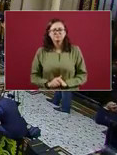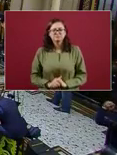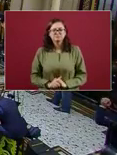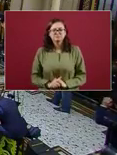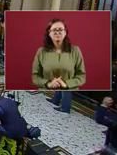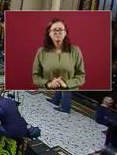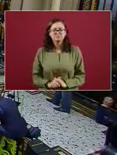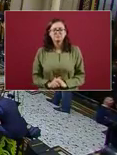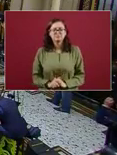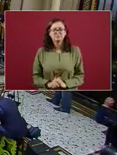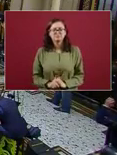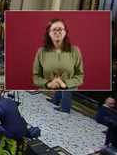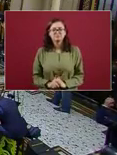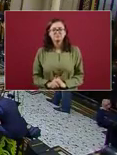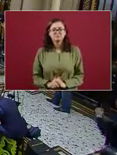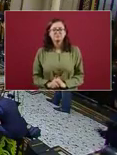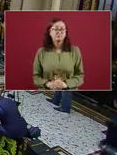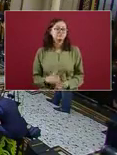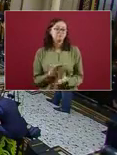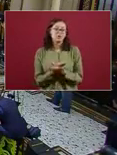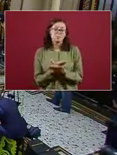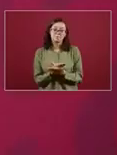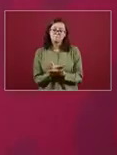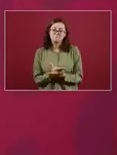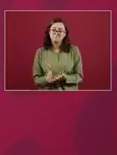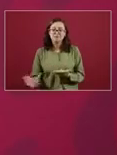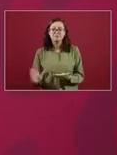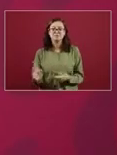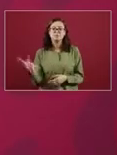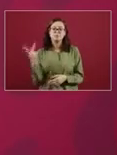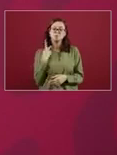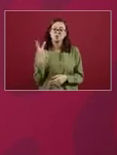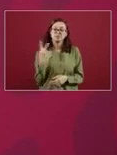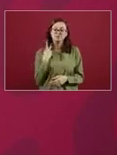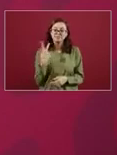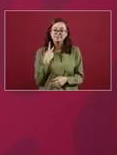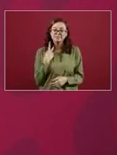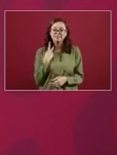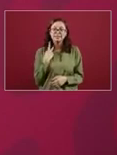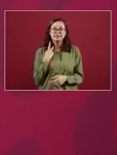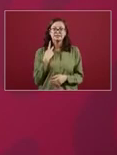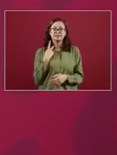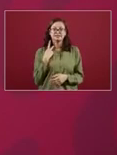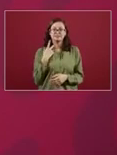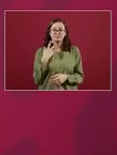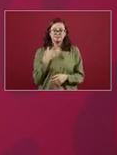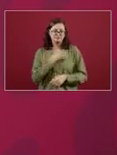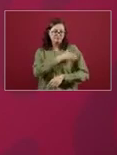Además, la política y sobre todo el poder es humildad,